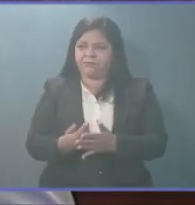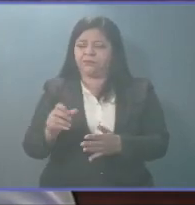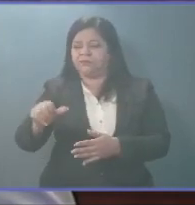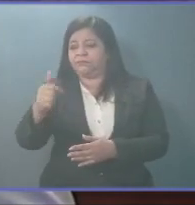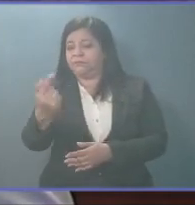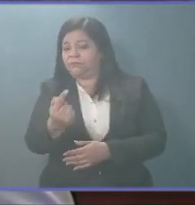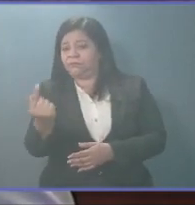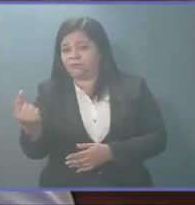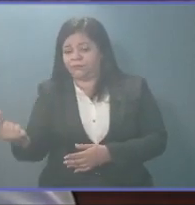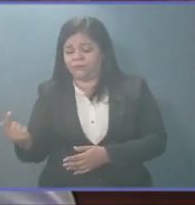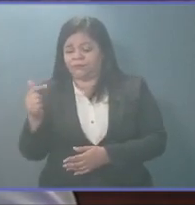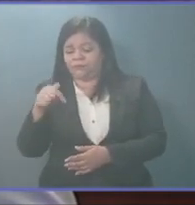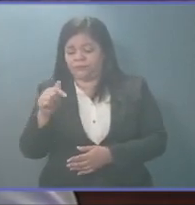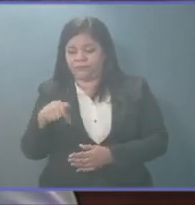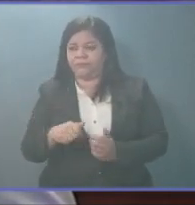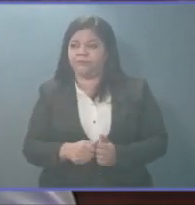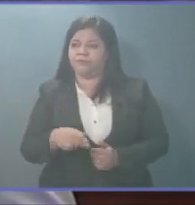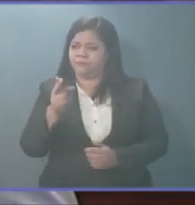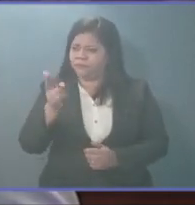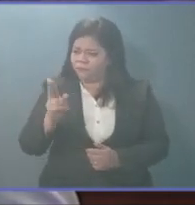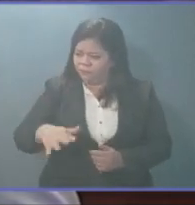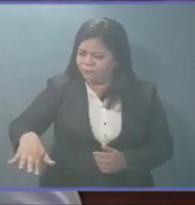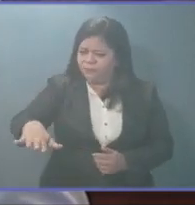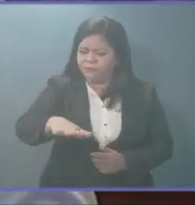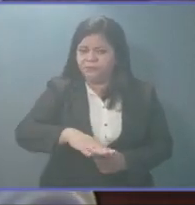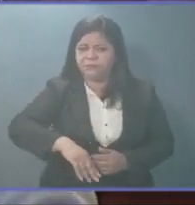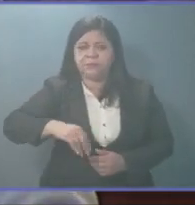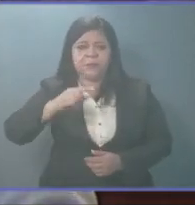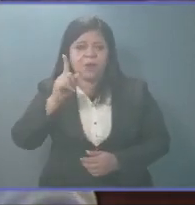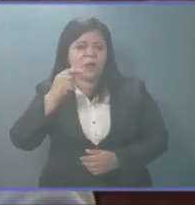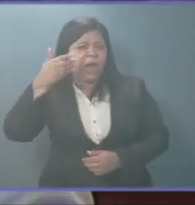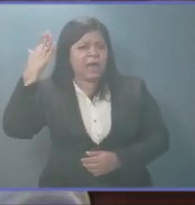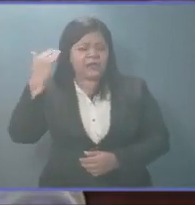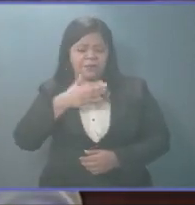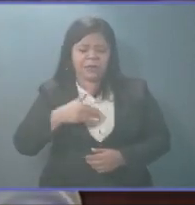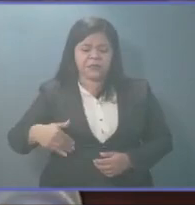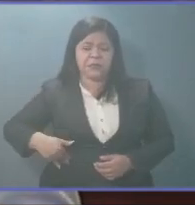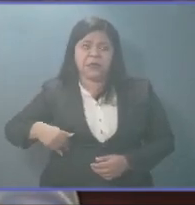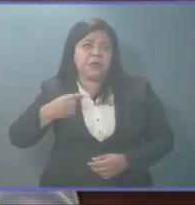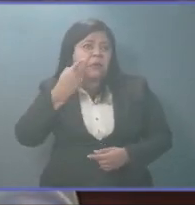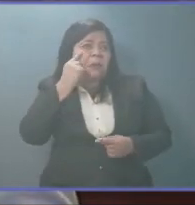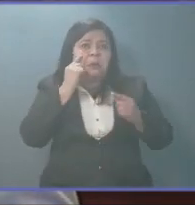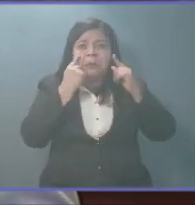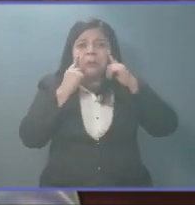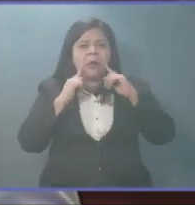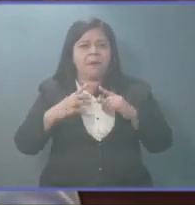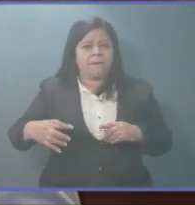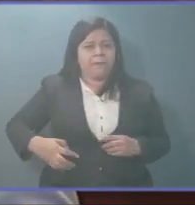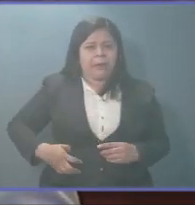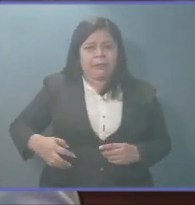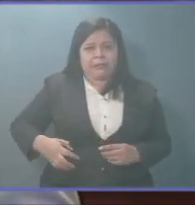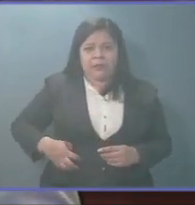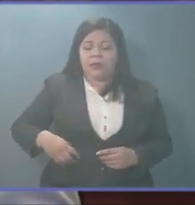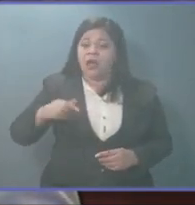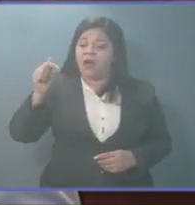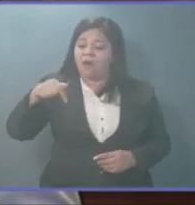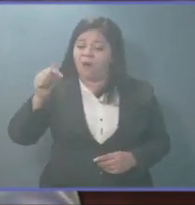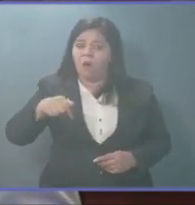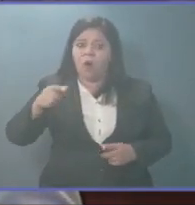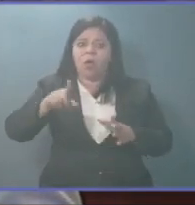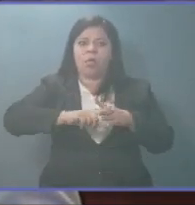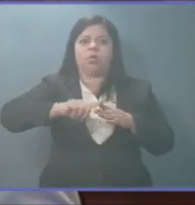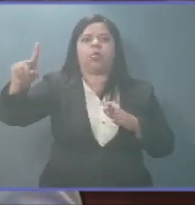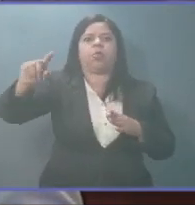acompañan. Ese mismo lugar donde lloró falsamente un expresidente. El mismo que hoy ríe de la